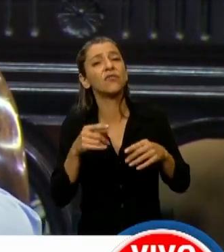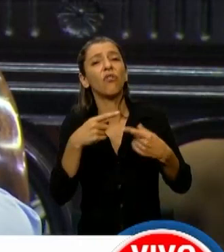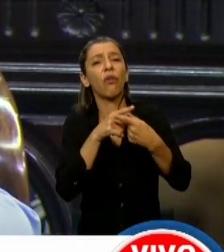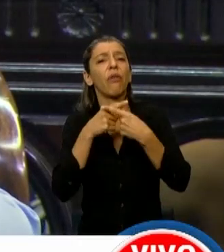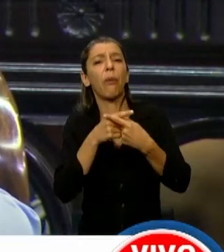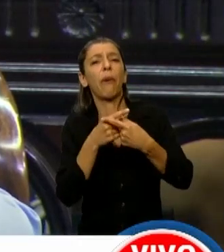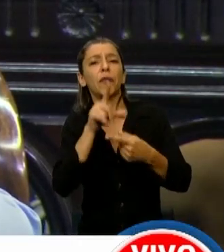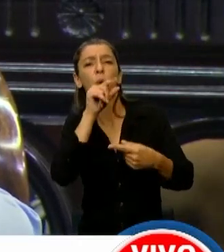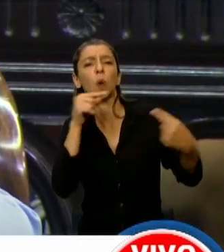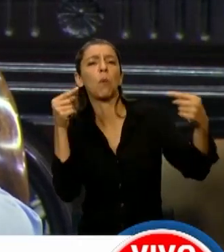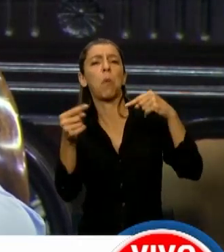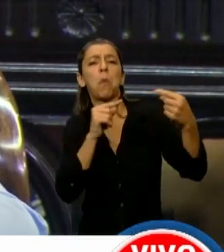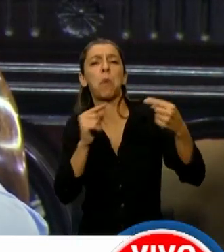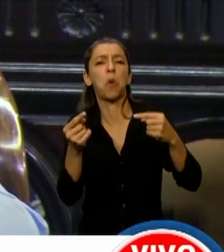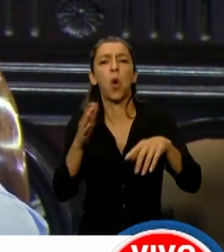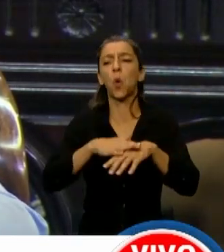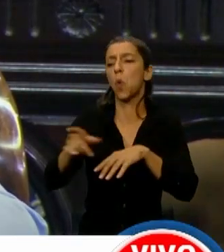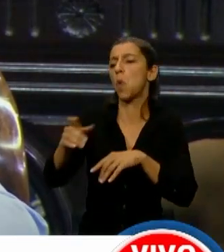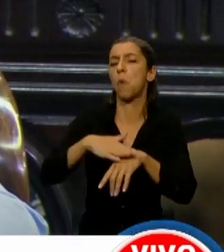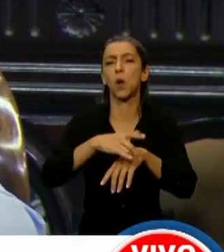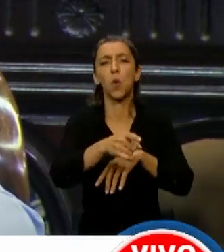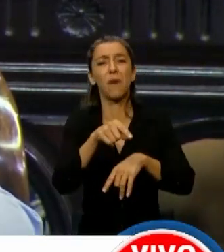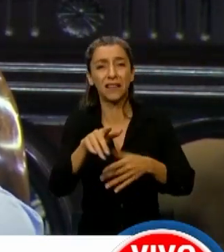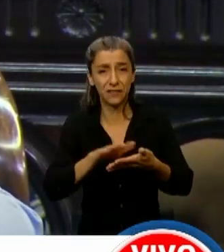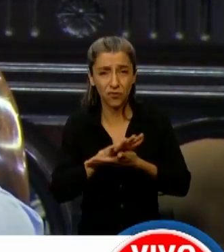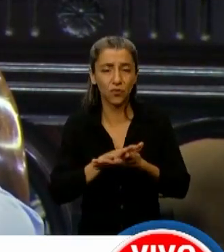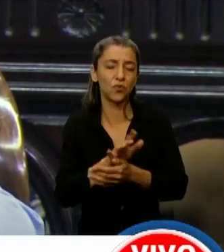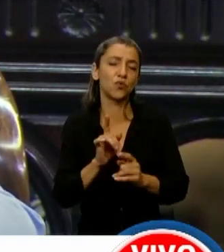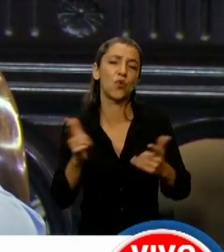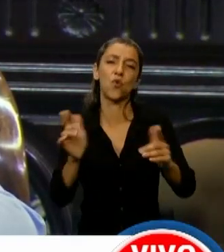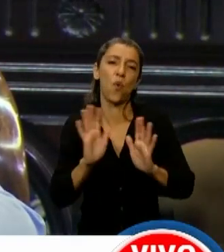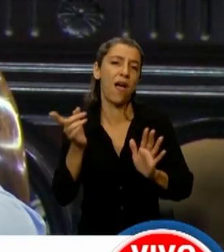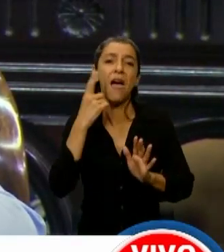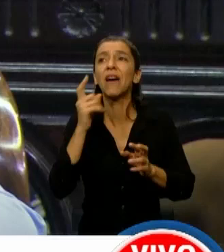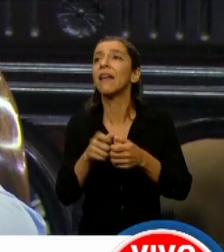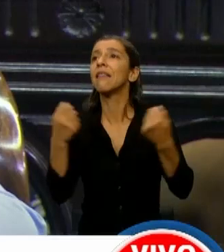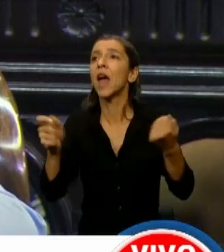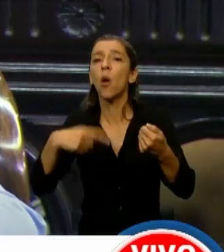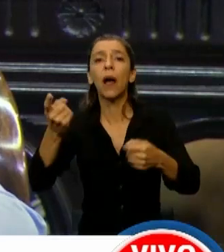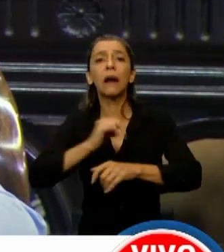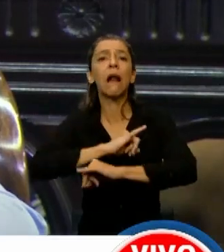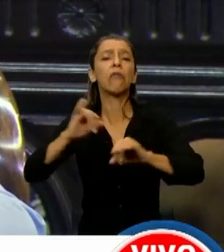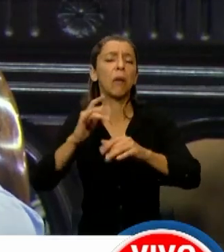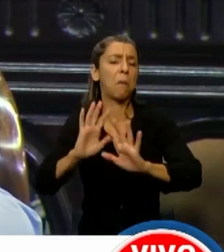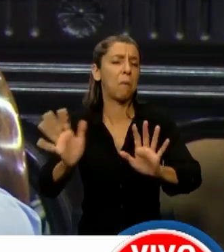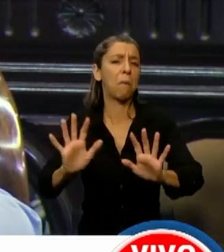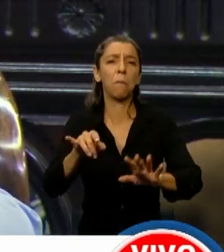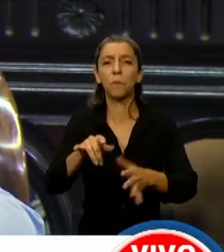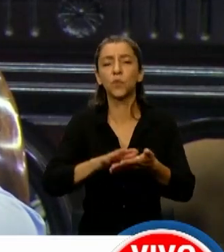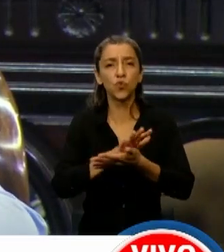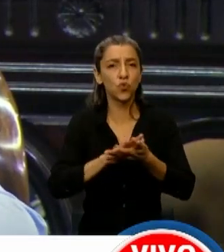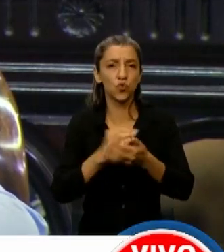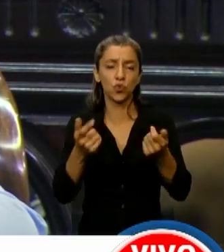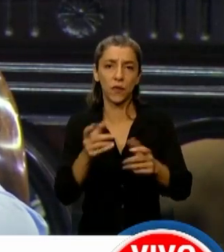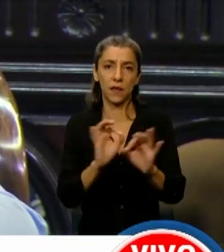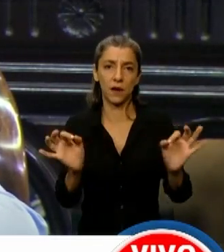con chicanas, ni buscando culpables, ni viendo cómo van a titular los diarios mañana. Tampoco se resuelve